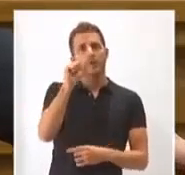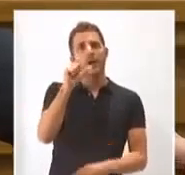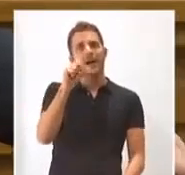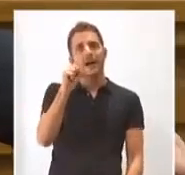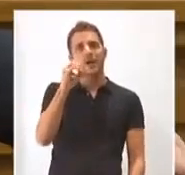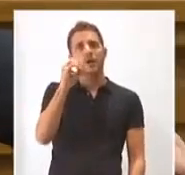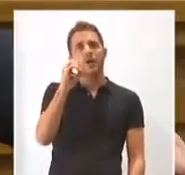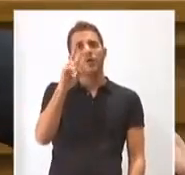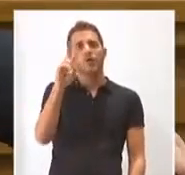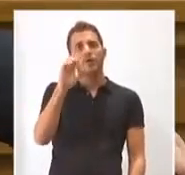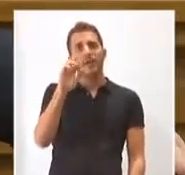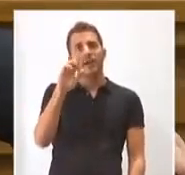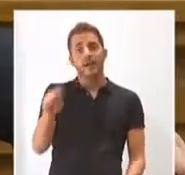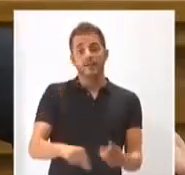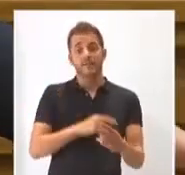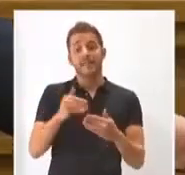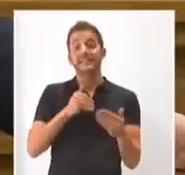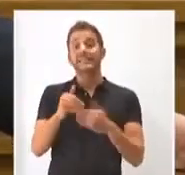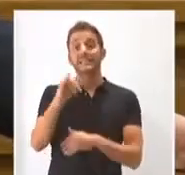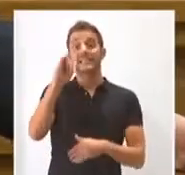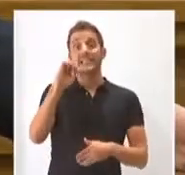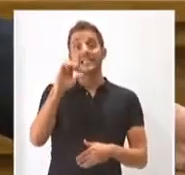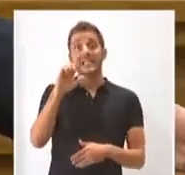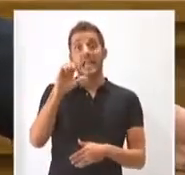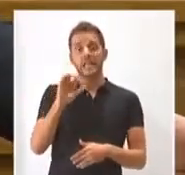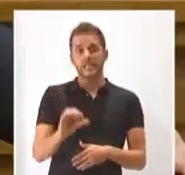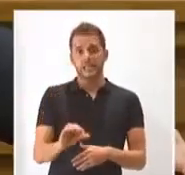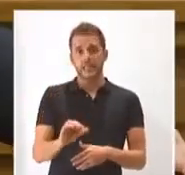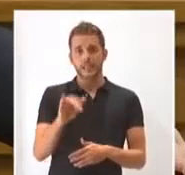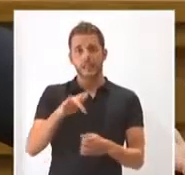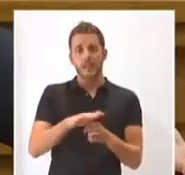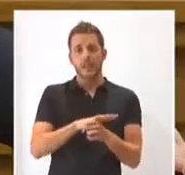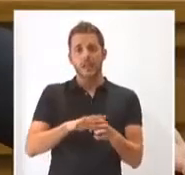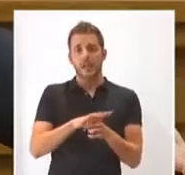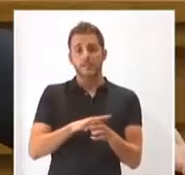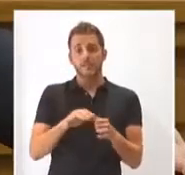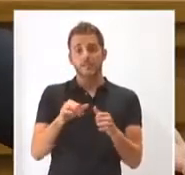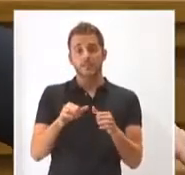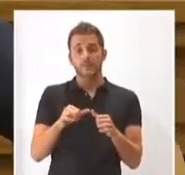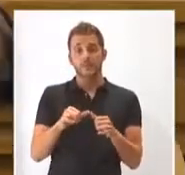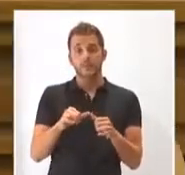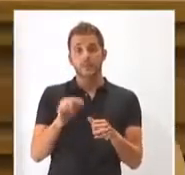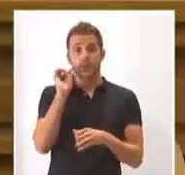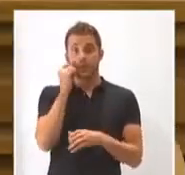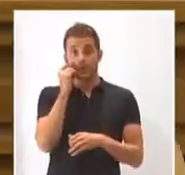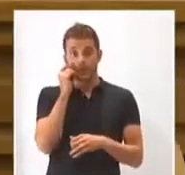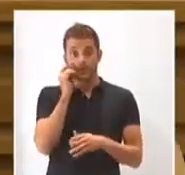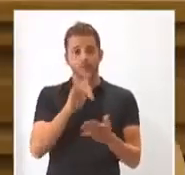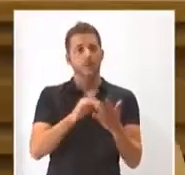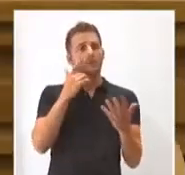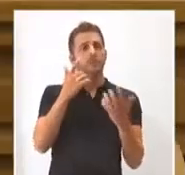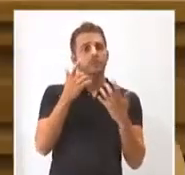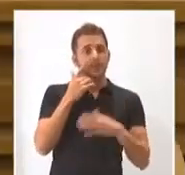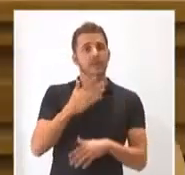va a ser lleves vamos en el ámbito por no salirme de la provincia de trabajar en el ámbito de la recreación y del